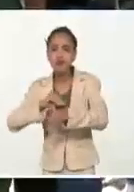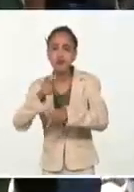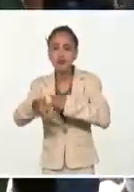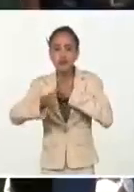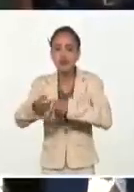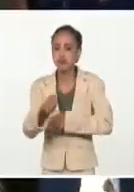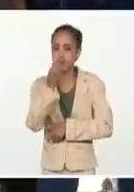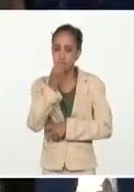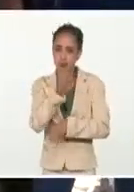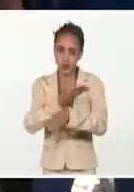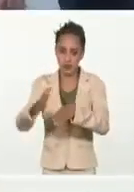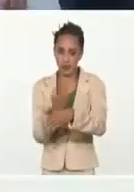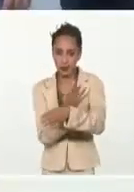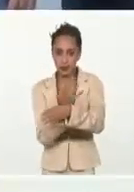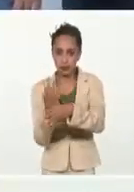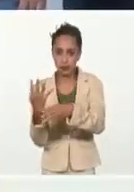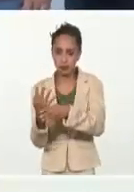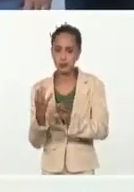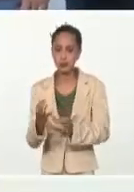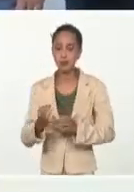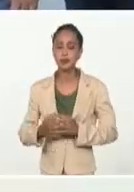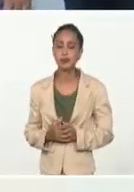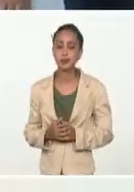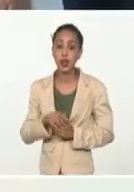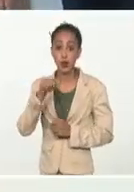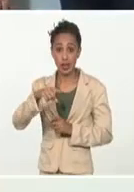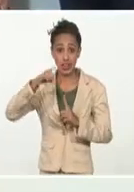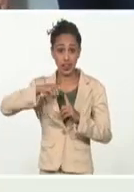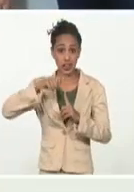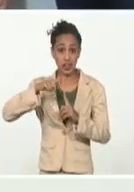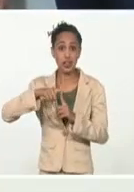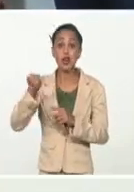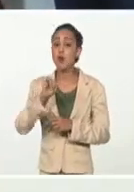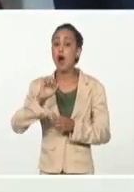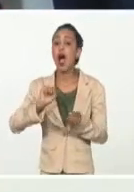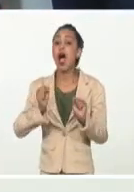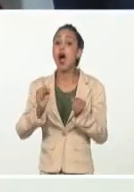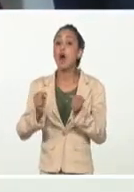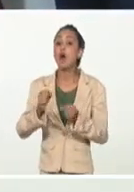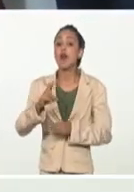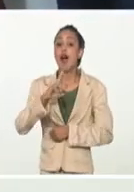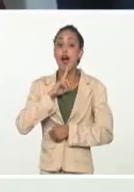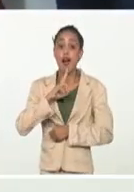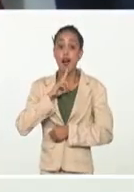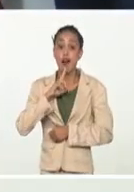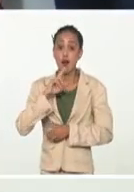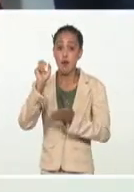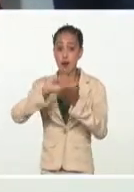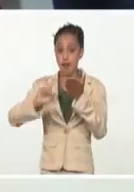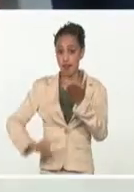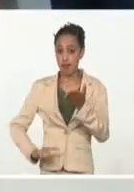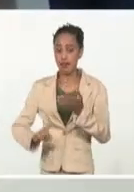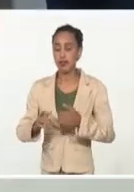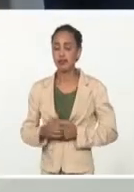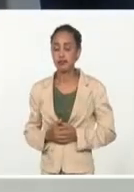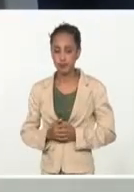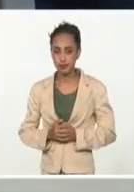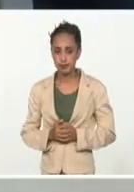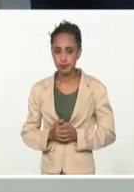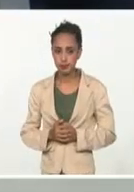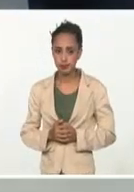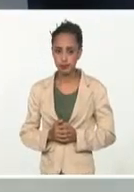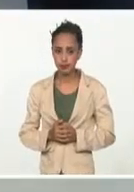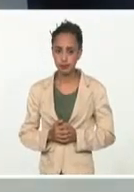cultivo tapado con esta técnica se ha ahorrado energía y se reduce o elimina los recibos del sistema al ambiente